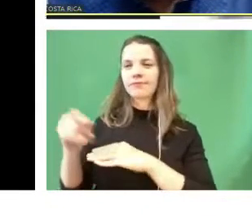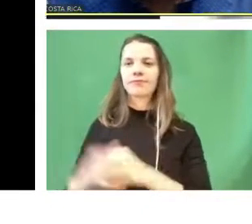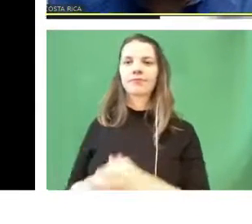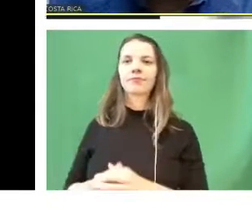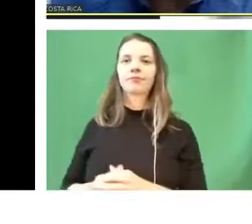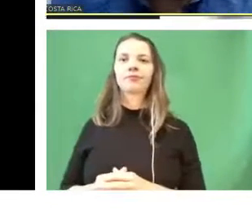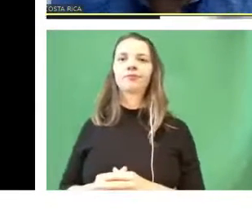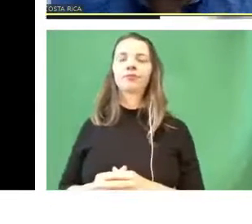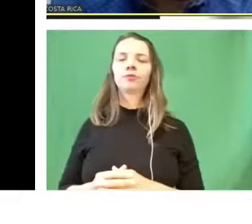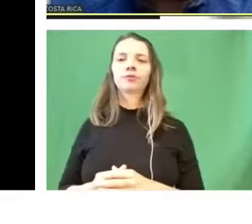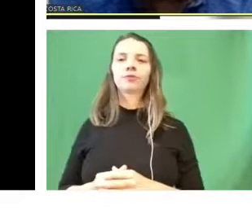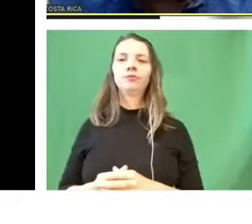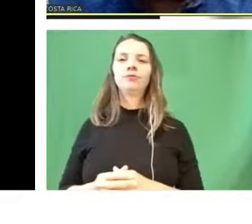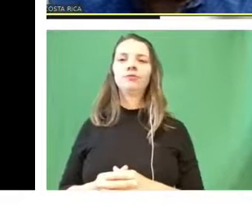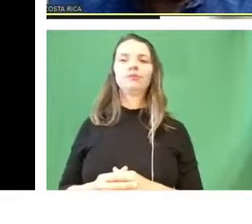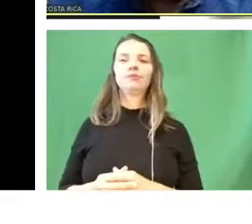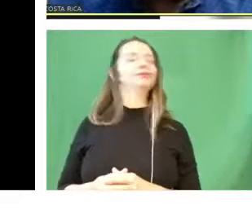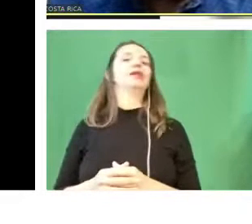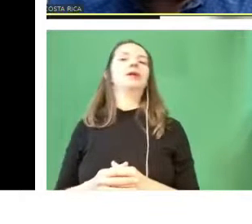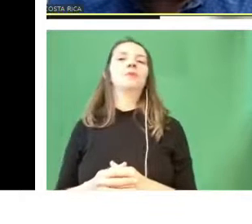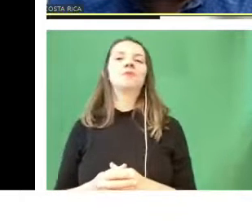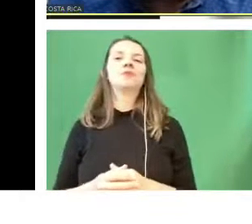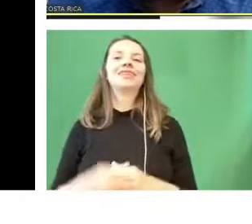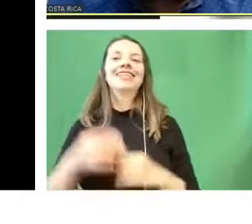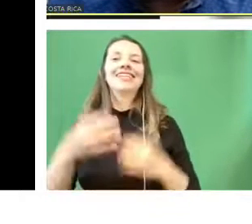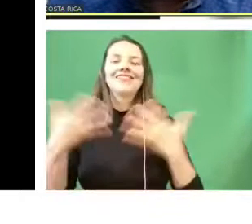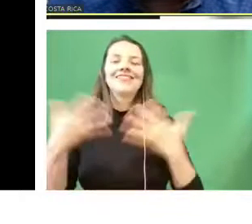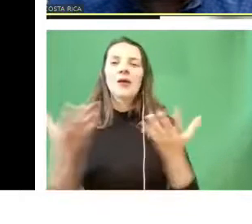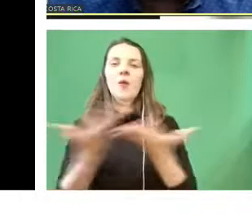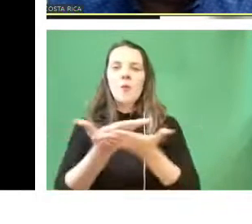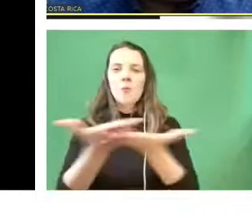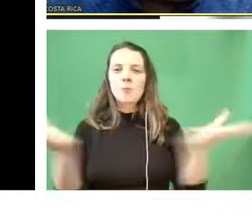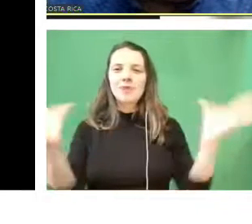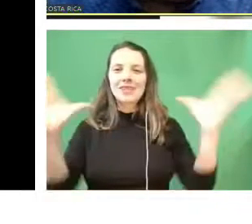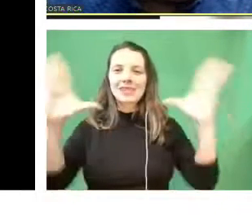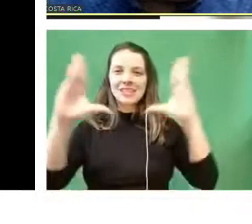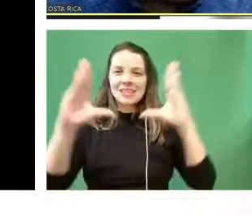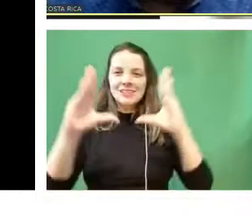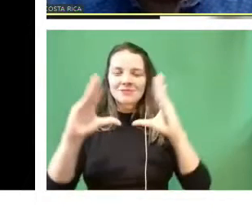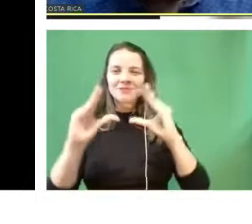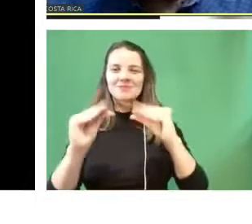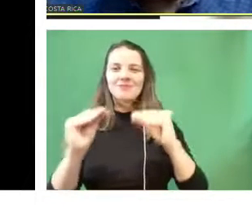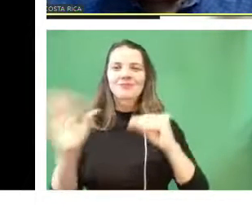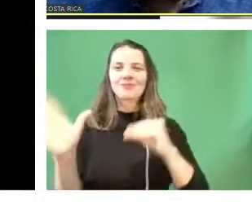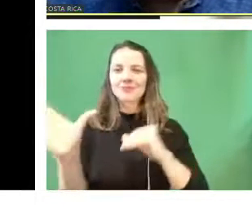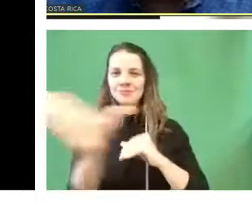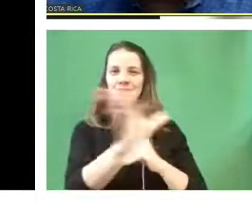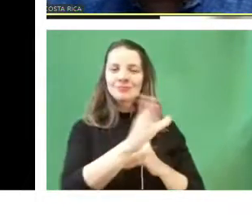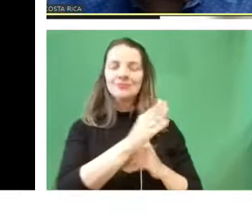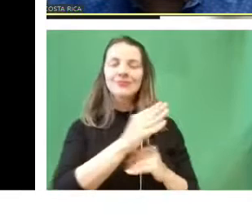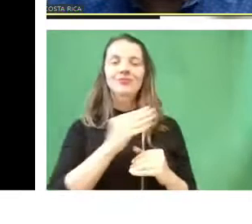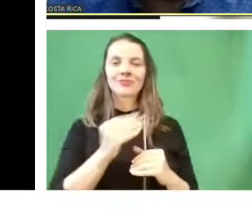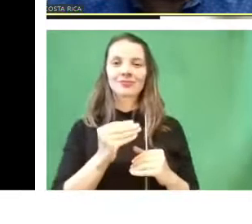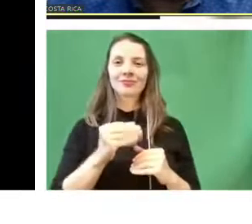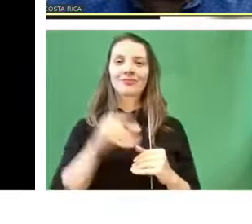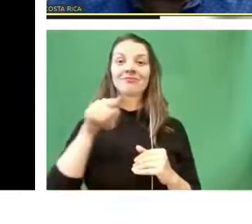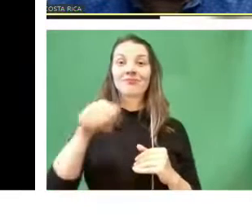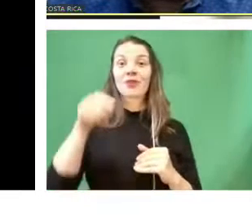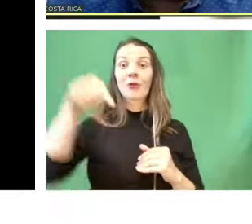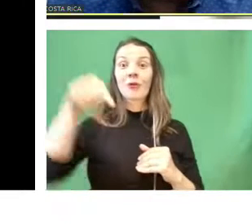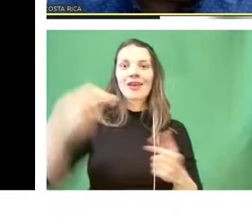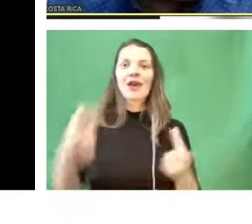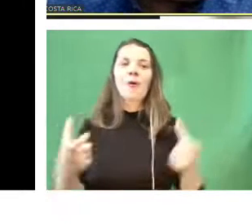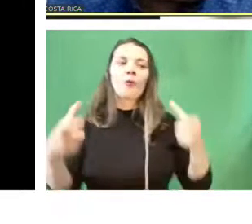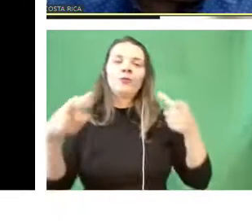Ok, perfecto. Bueno, muy buenas noches a todas y a todos, esperando que tengan una bonita jornada hoy. Pues nos